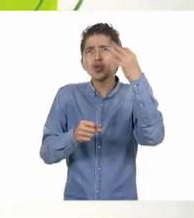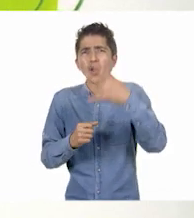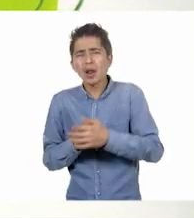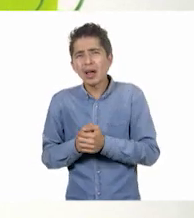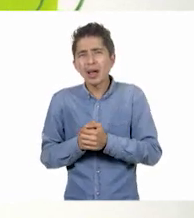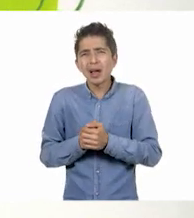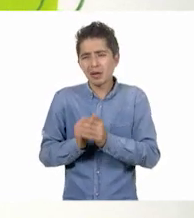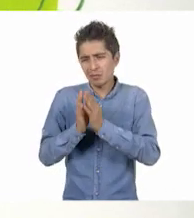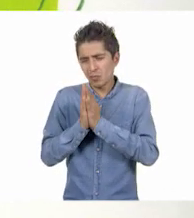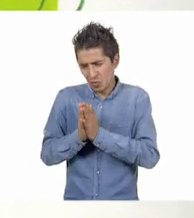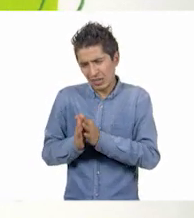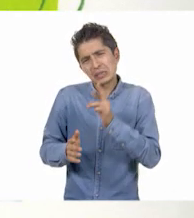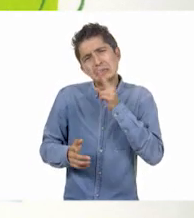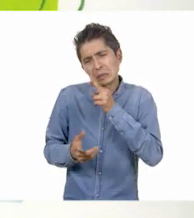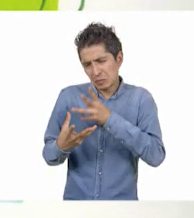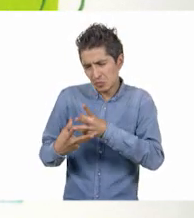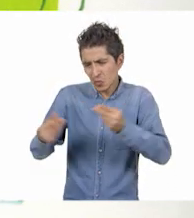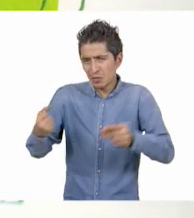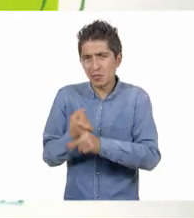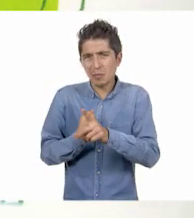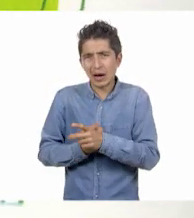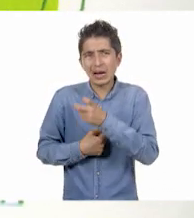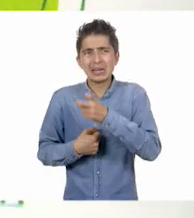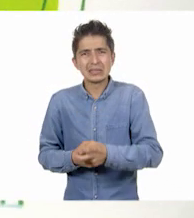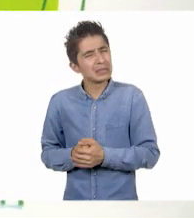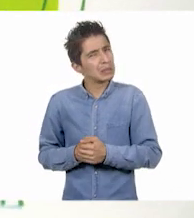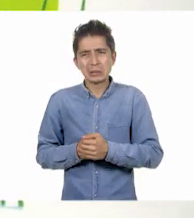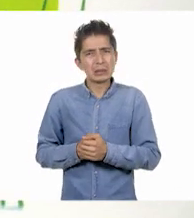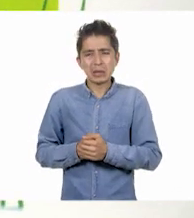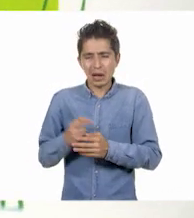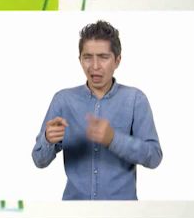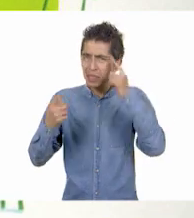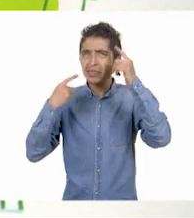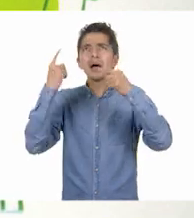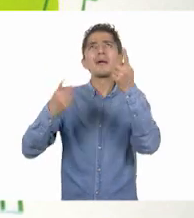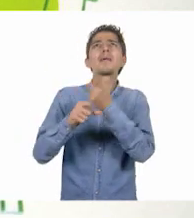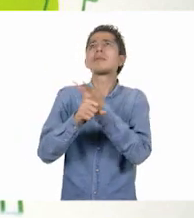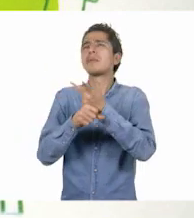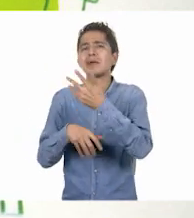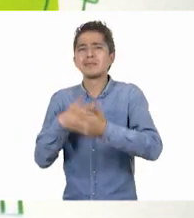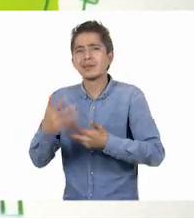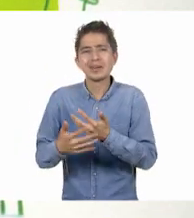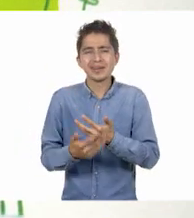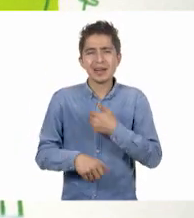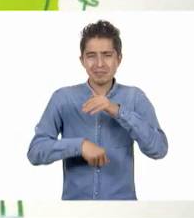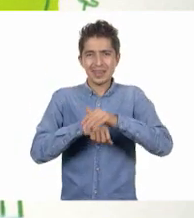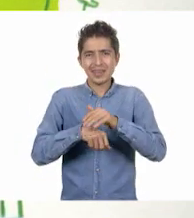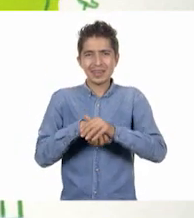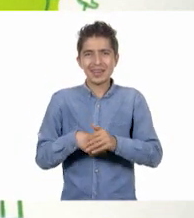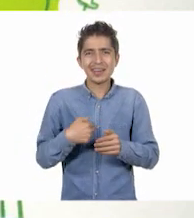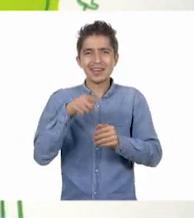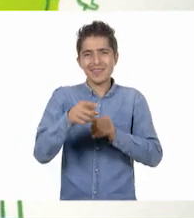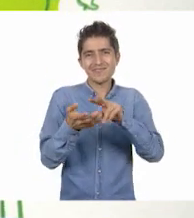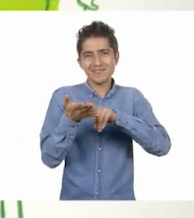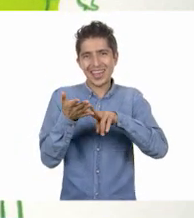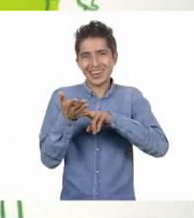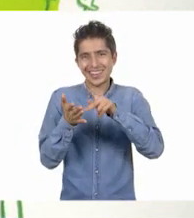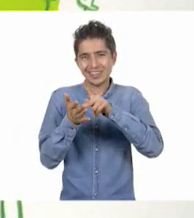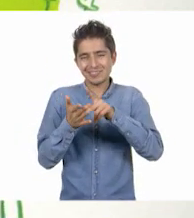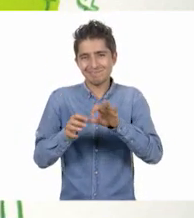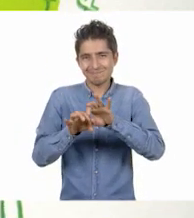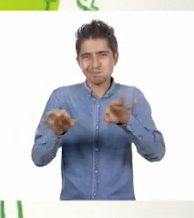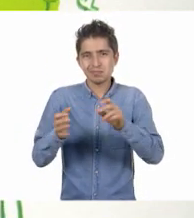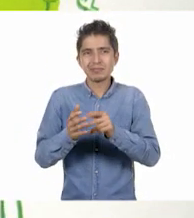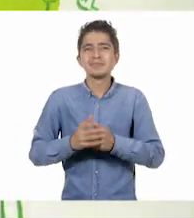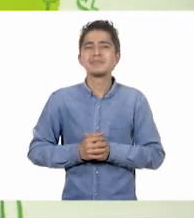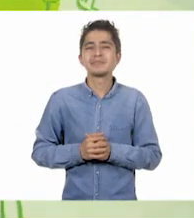favor, arregla pronto este asunto, porque nos están volviendo locos. Tu feliz amigo, Crayón Verde.